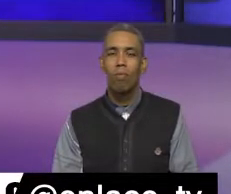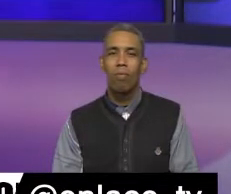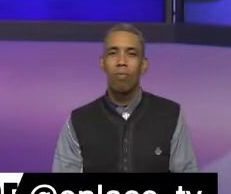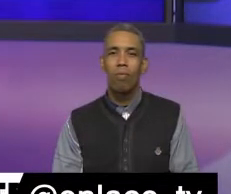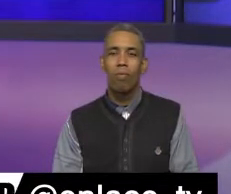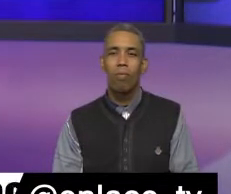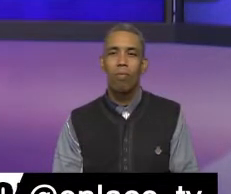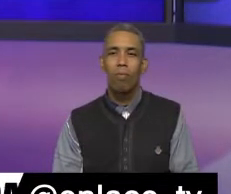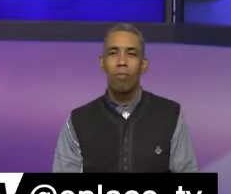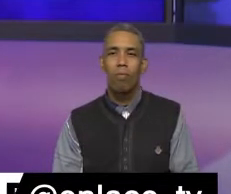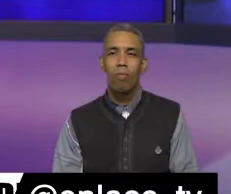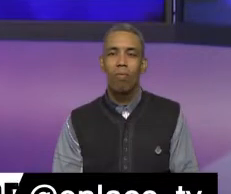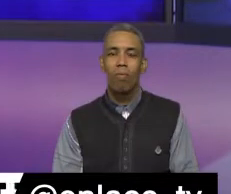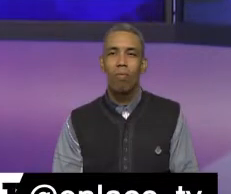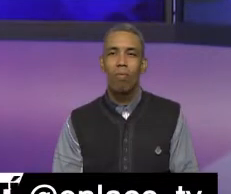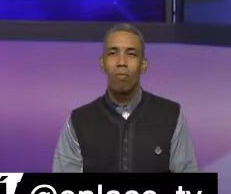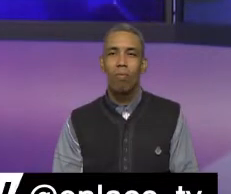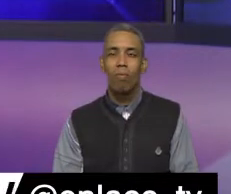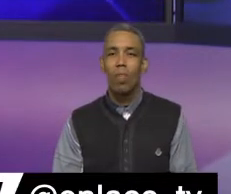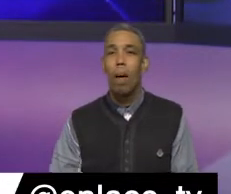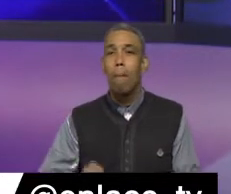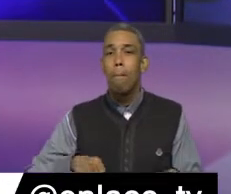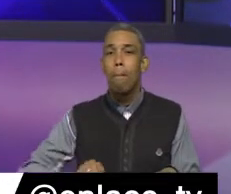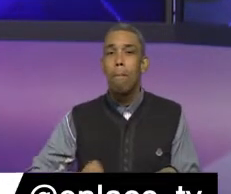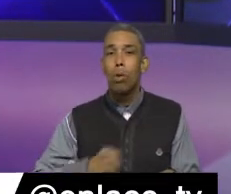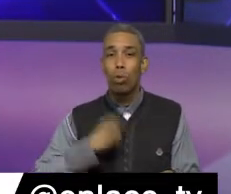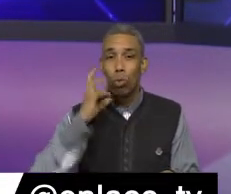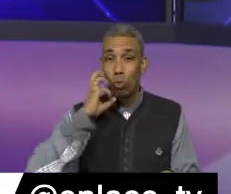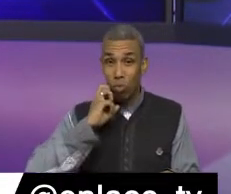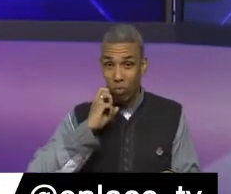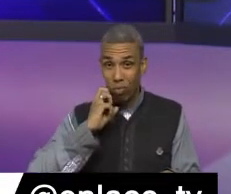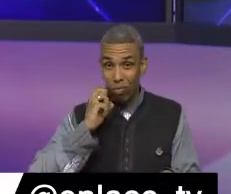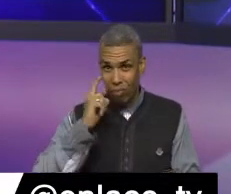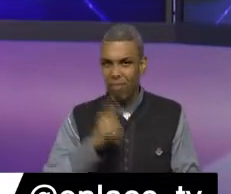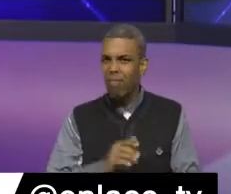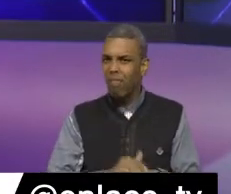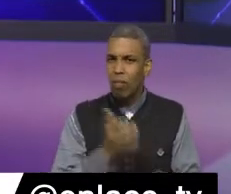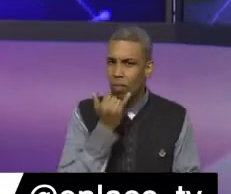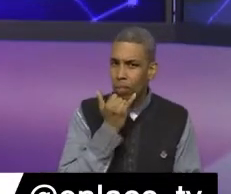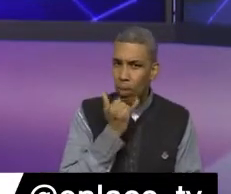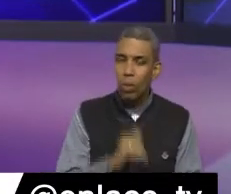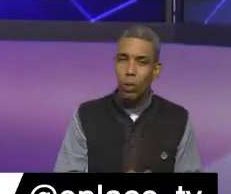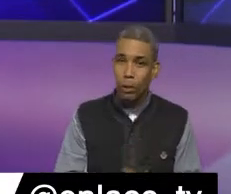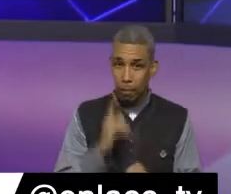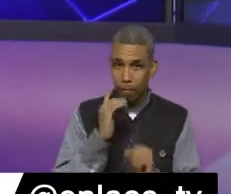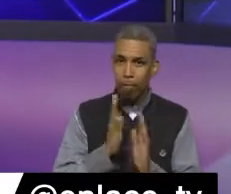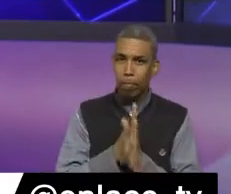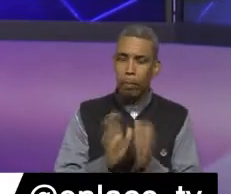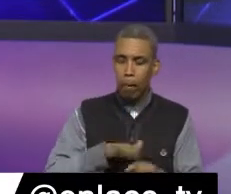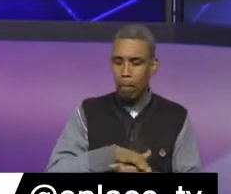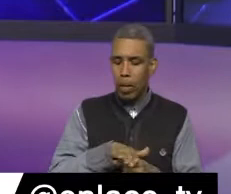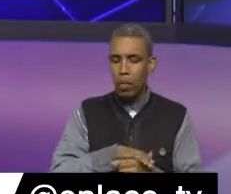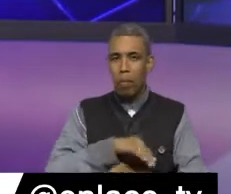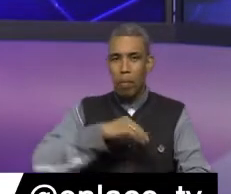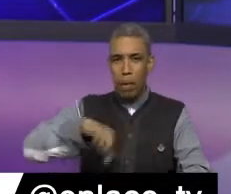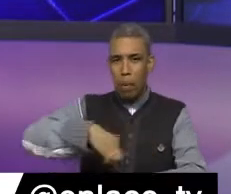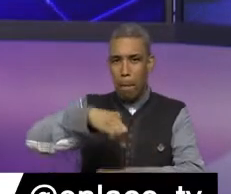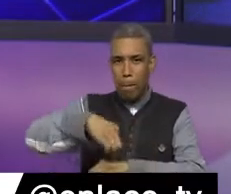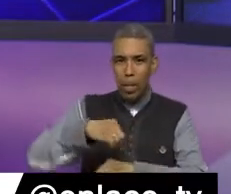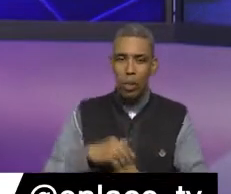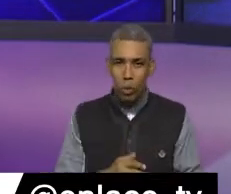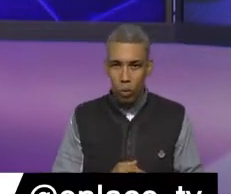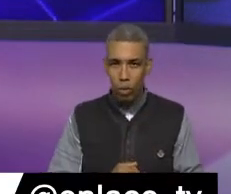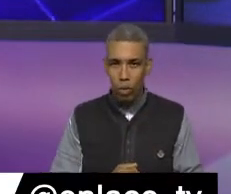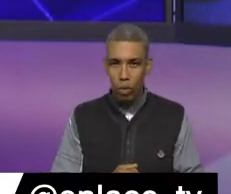Denuncian el robo de una motocicleta mientras su propietario recibía clases en una institución educativa en el barrio El Parnaso, en la Comuna 2. Aunque esta